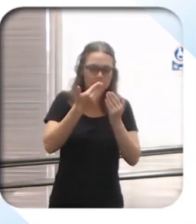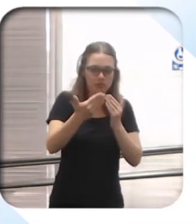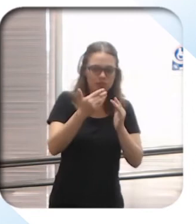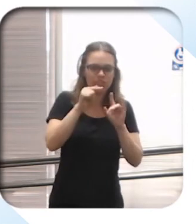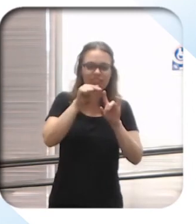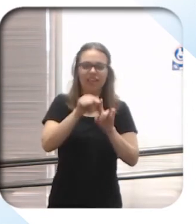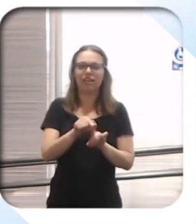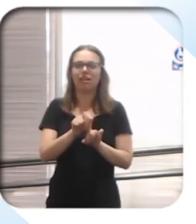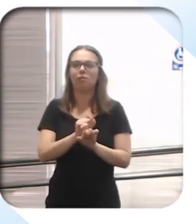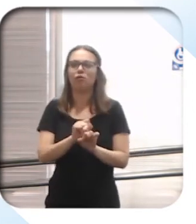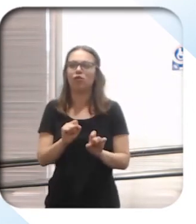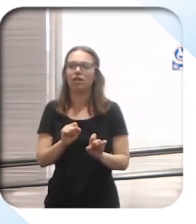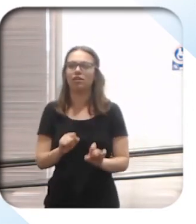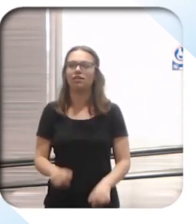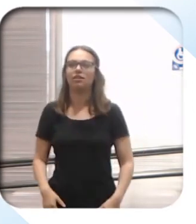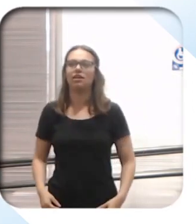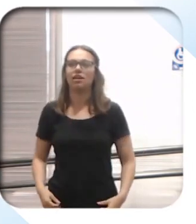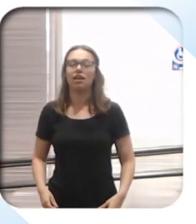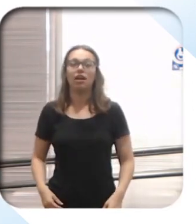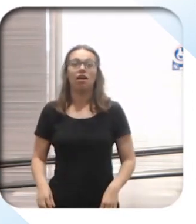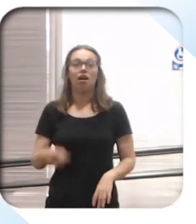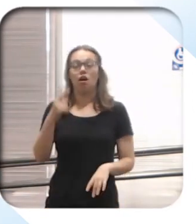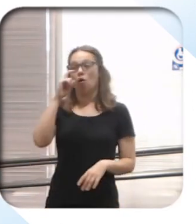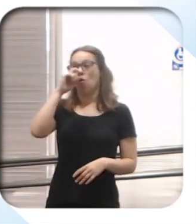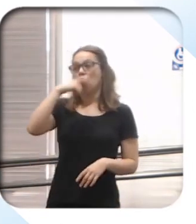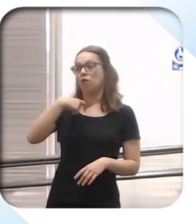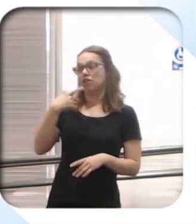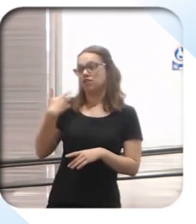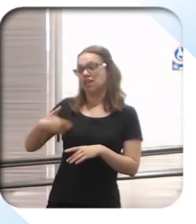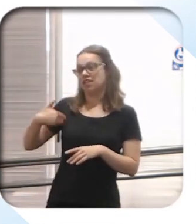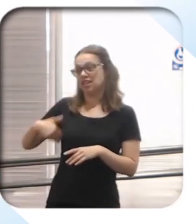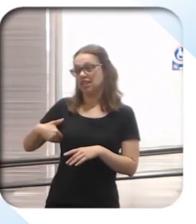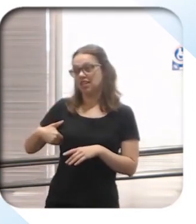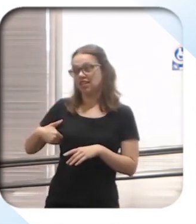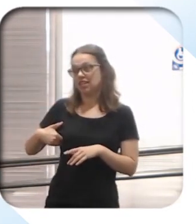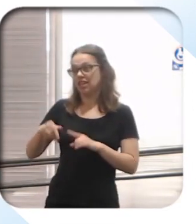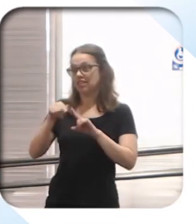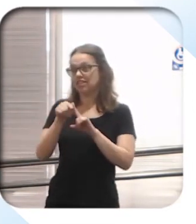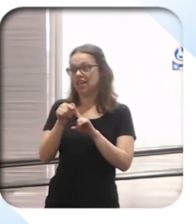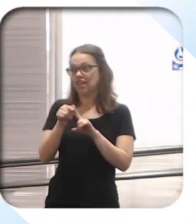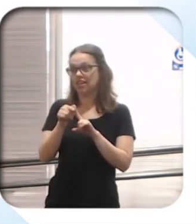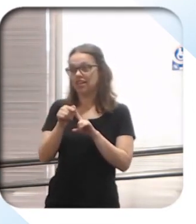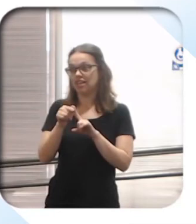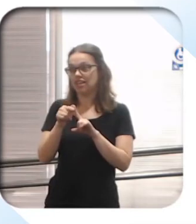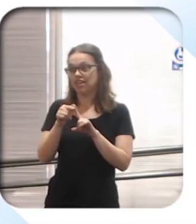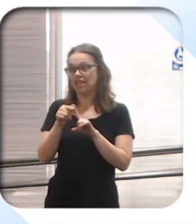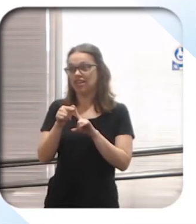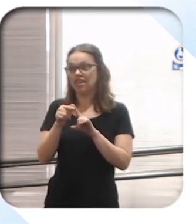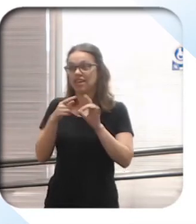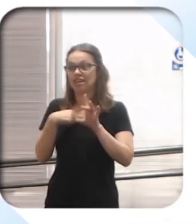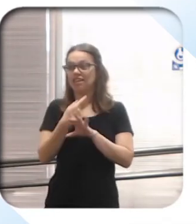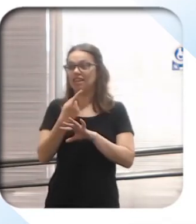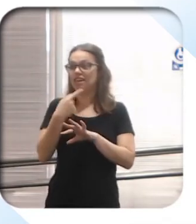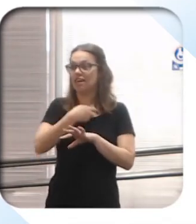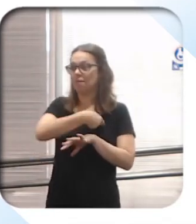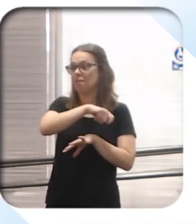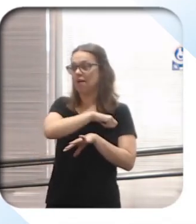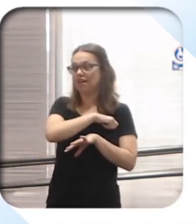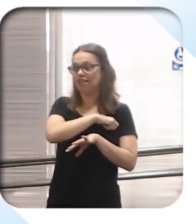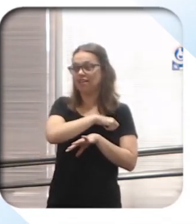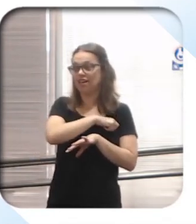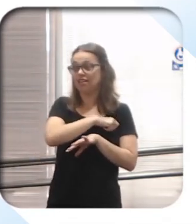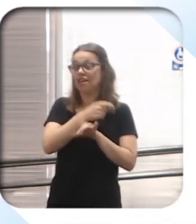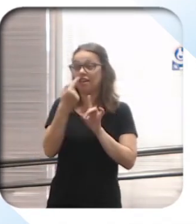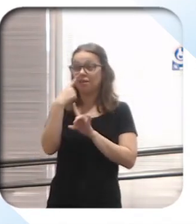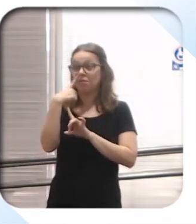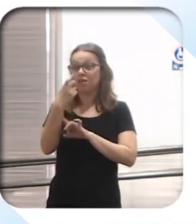fui a Buenos Aires y con la gente del Movimiento Vida Independiente de España fue